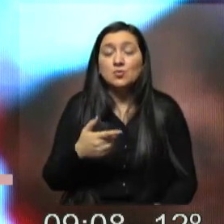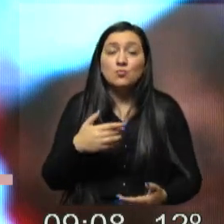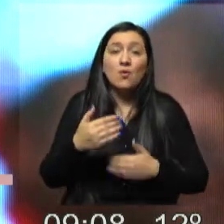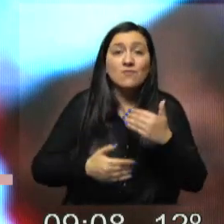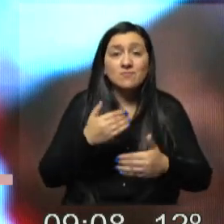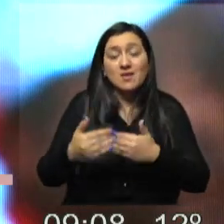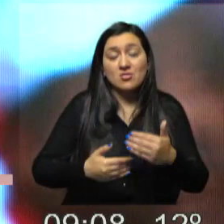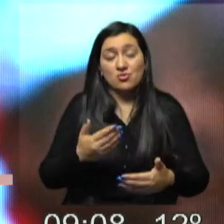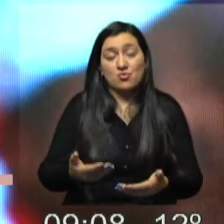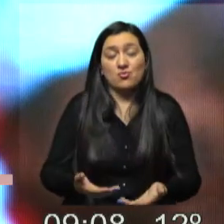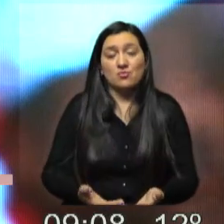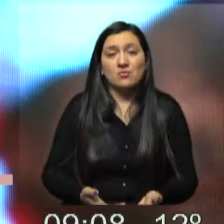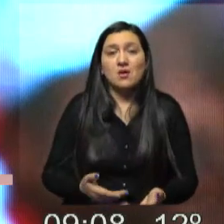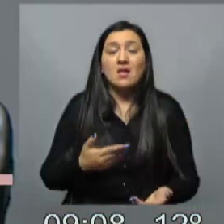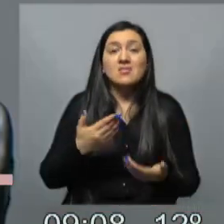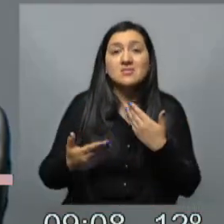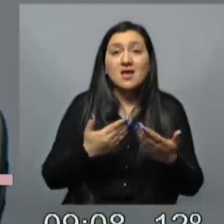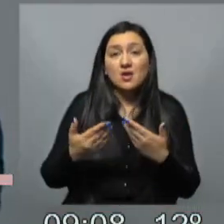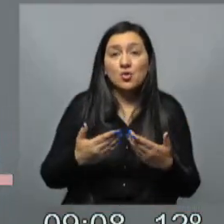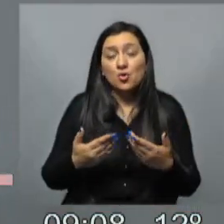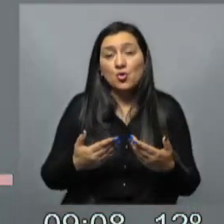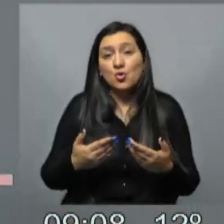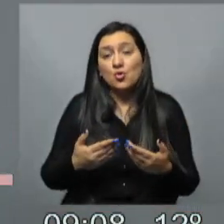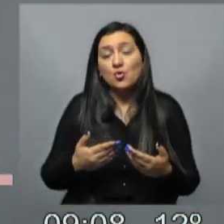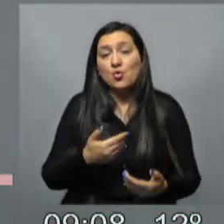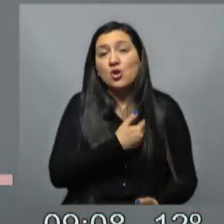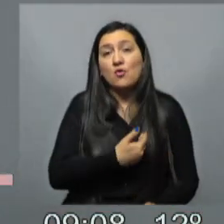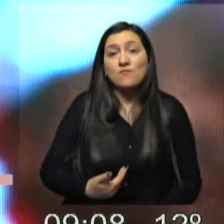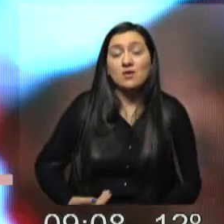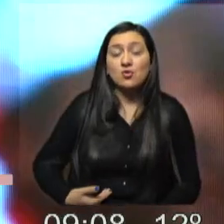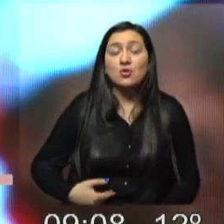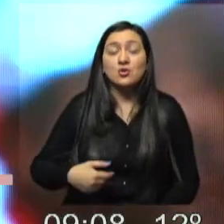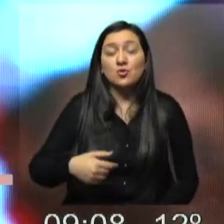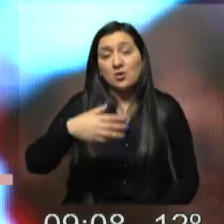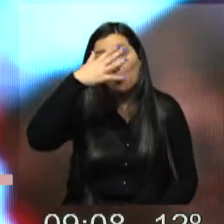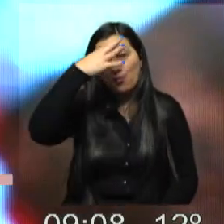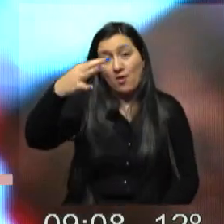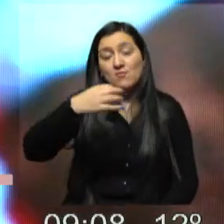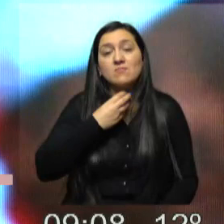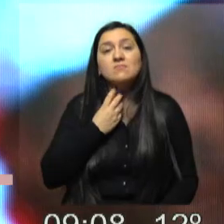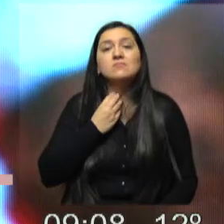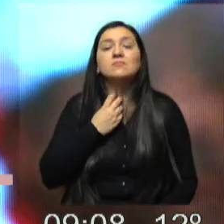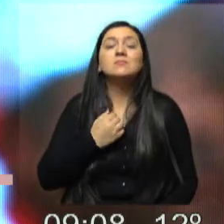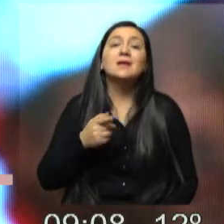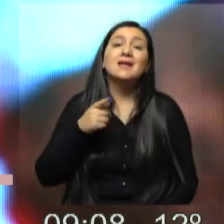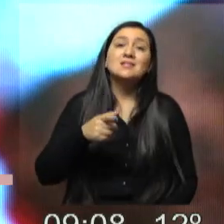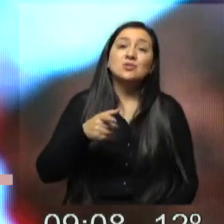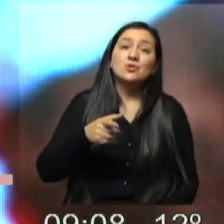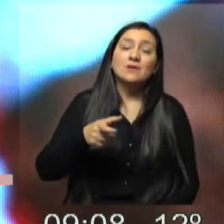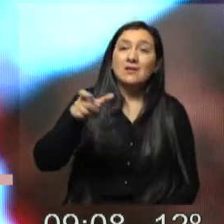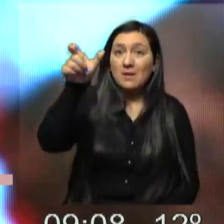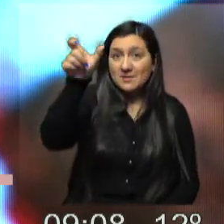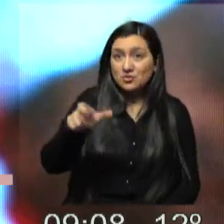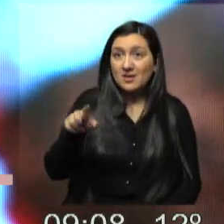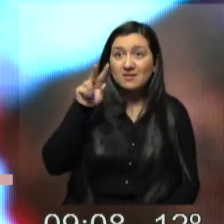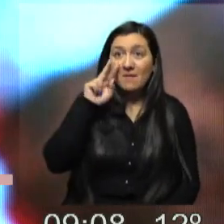movimiento bolsonarista. Diálogo entre el gobierno y el pueblo, dijo Lula. Pero el discurso de Lula ayer fue un discurso que iba para una persona que estaba viendo esto